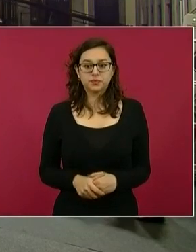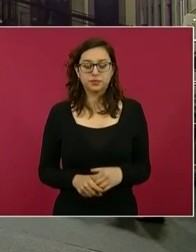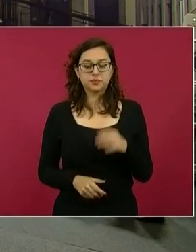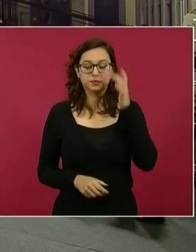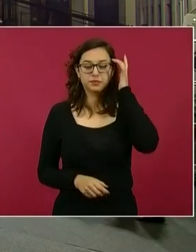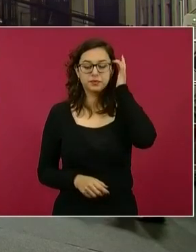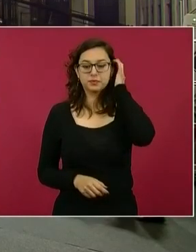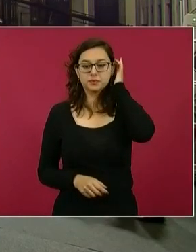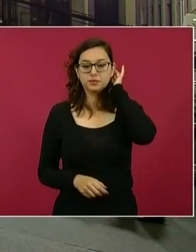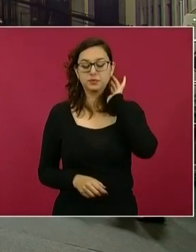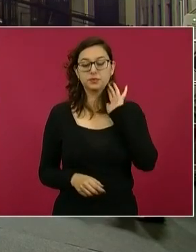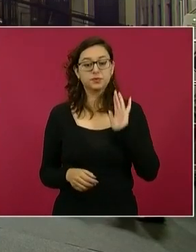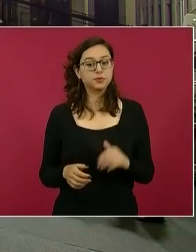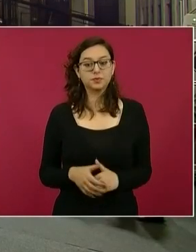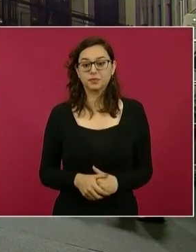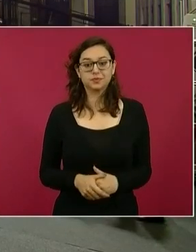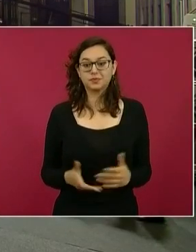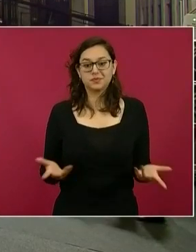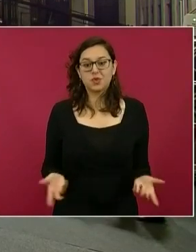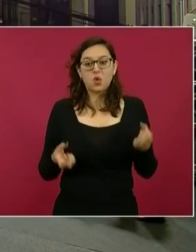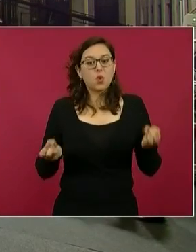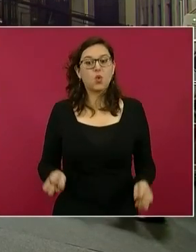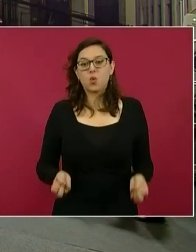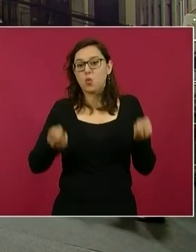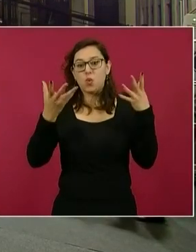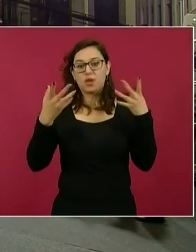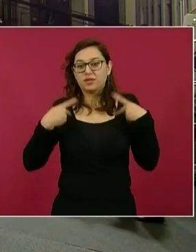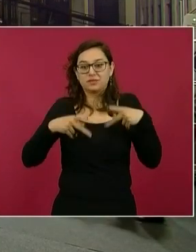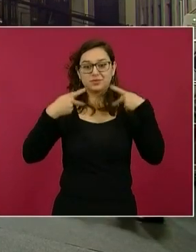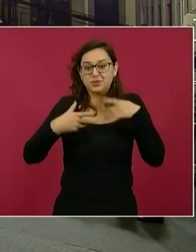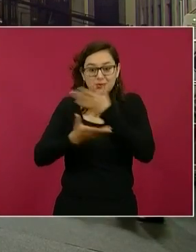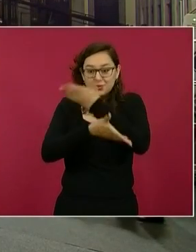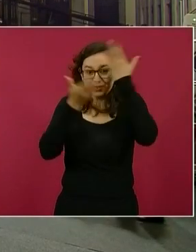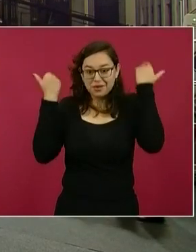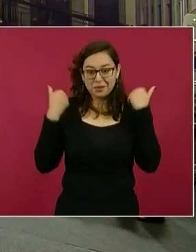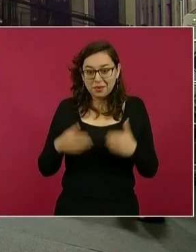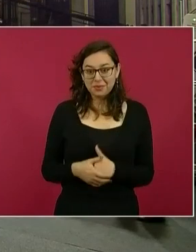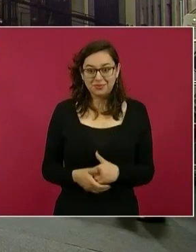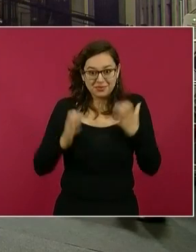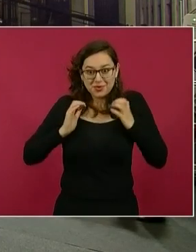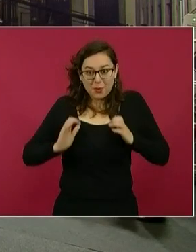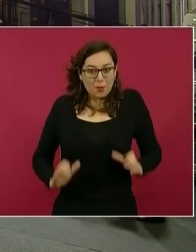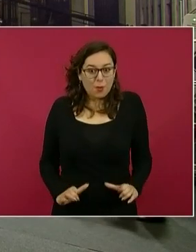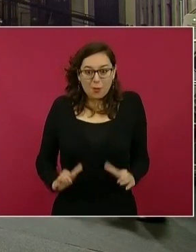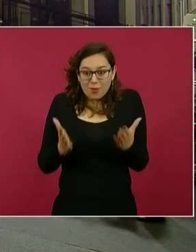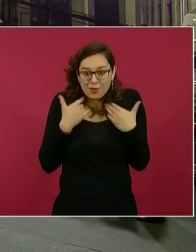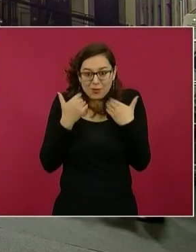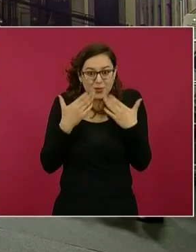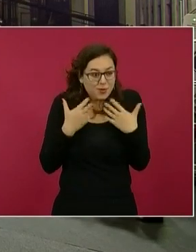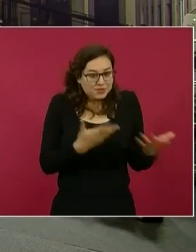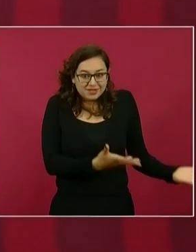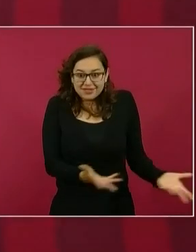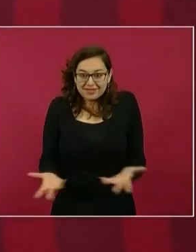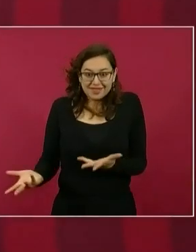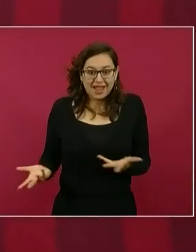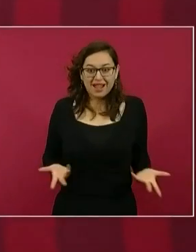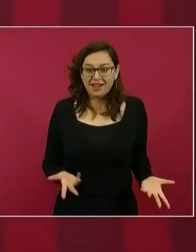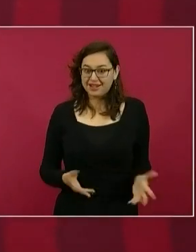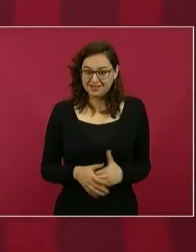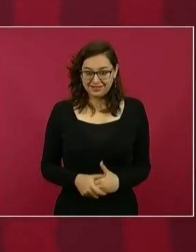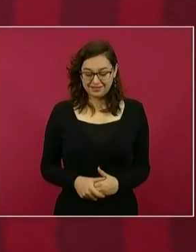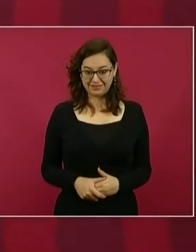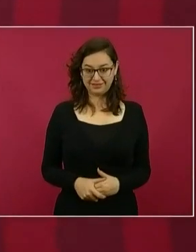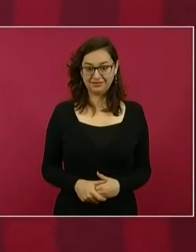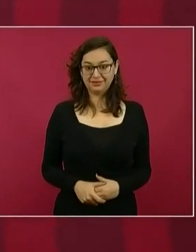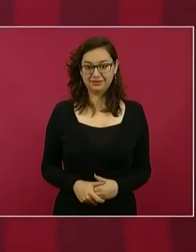confirmar ningún número, porque no hay cuerpos. Comentábamos que ya hay una